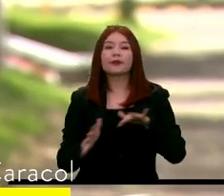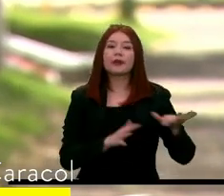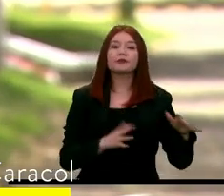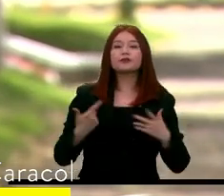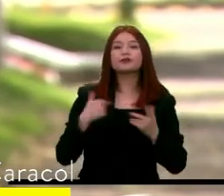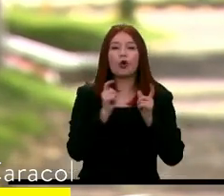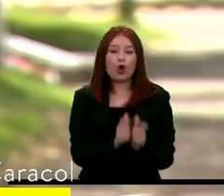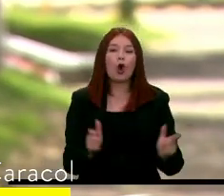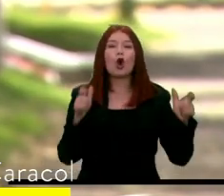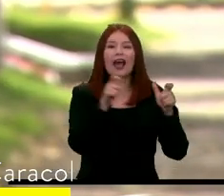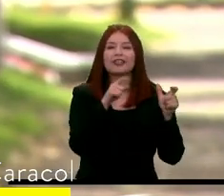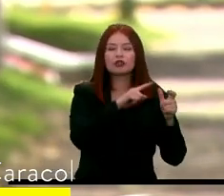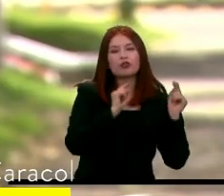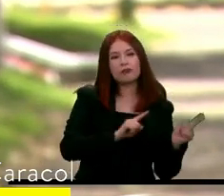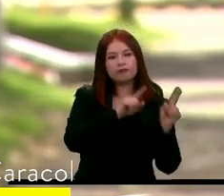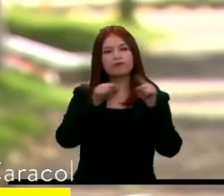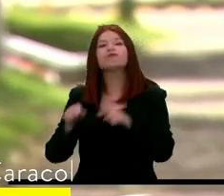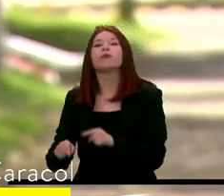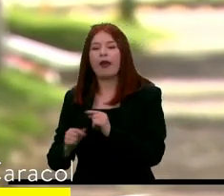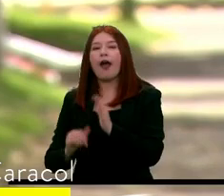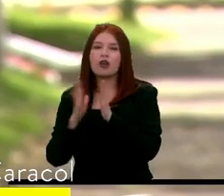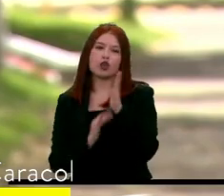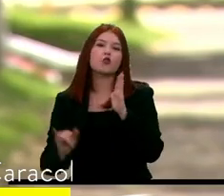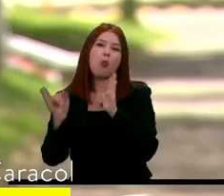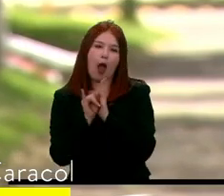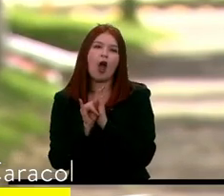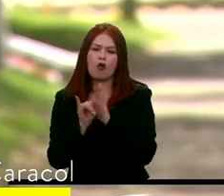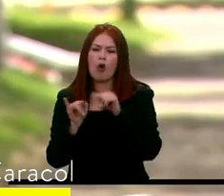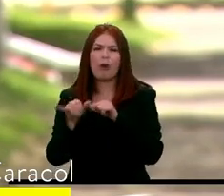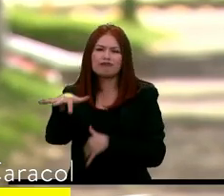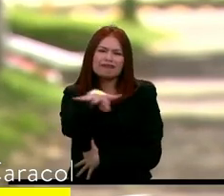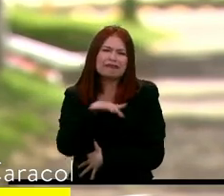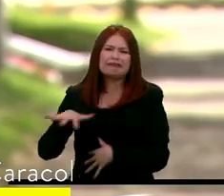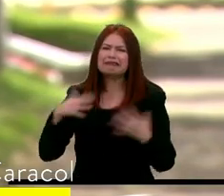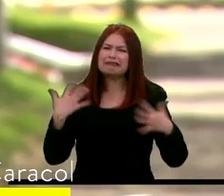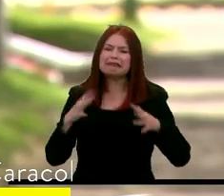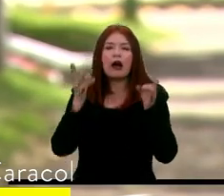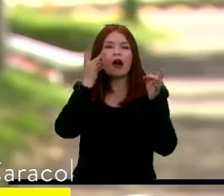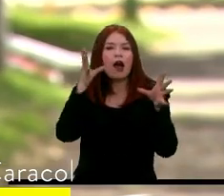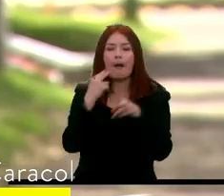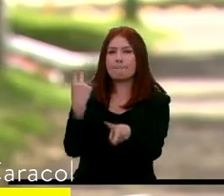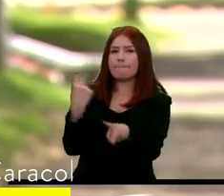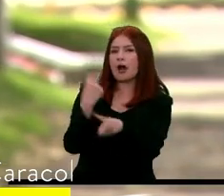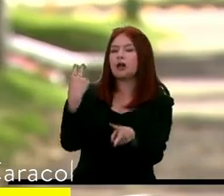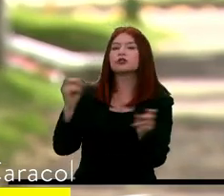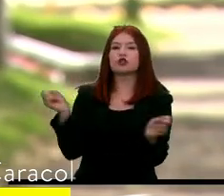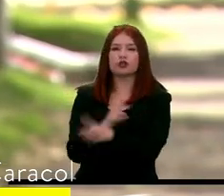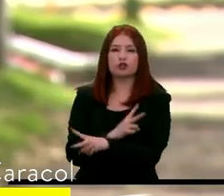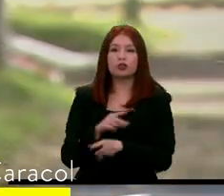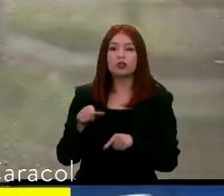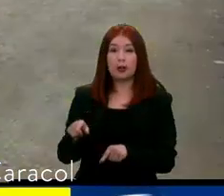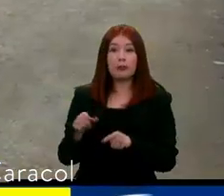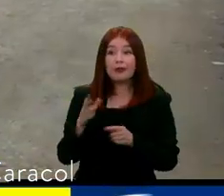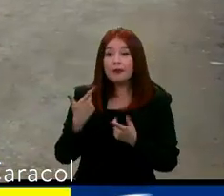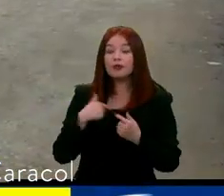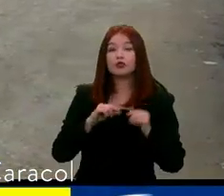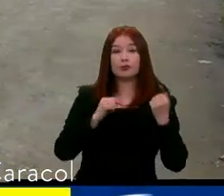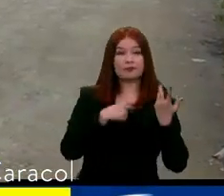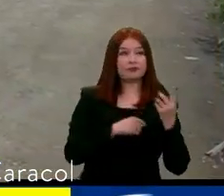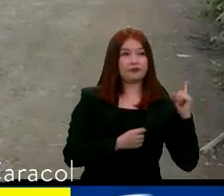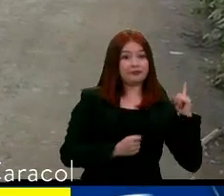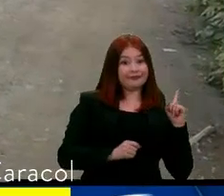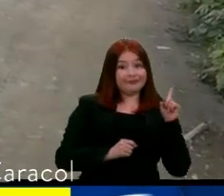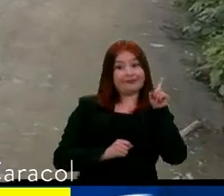gobierno a Ituango, una de las zonas con mayor violencia en el país. Justamente ocurrió un incidente antes de la llegada del presidente. Un